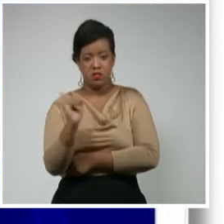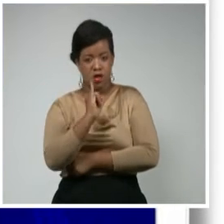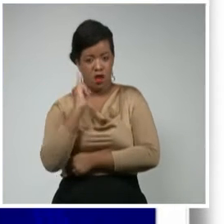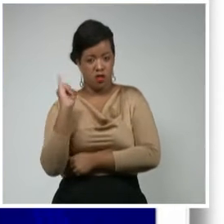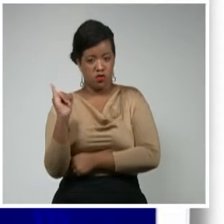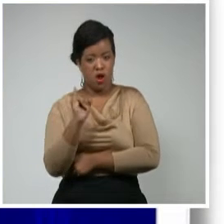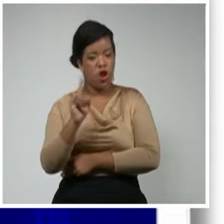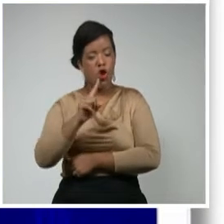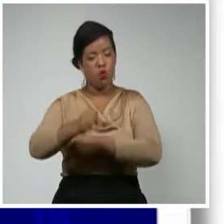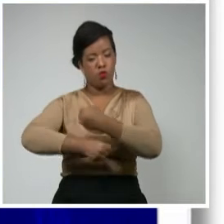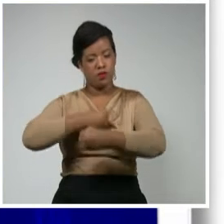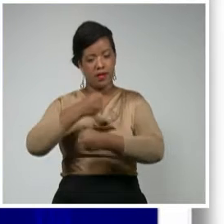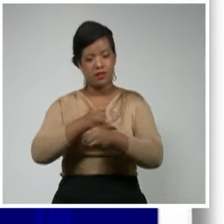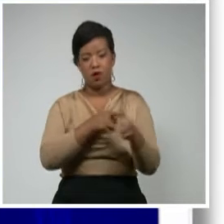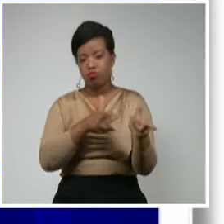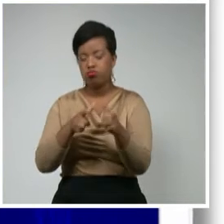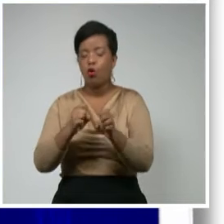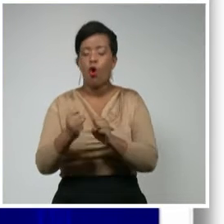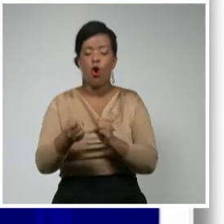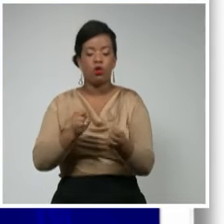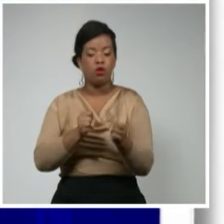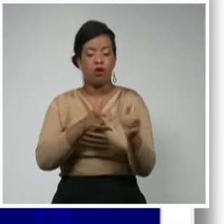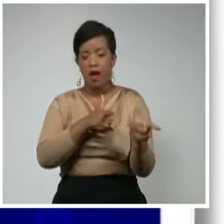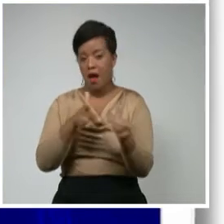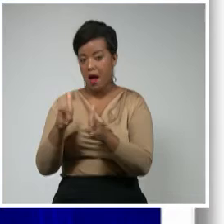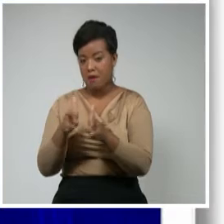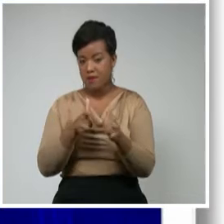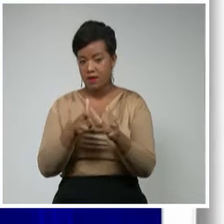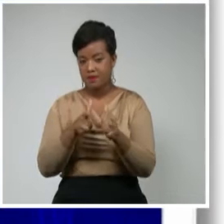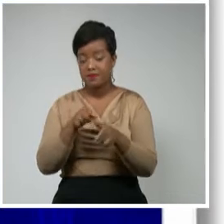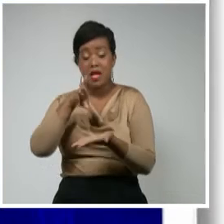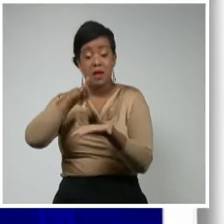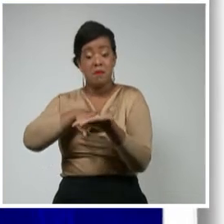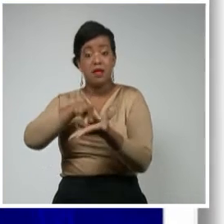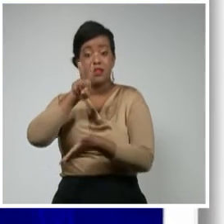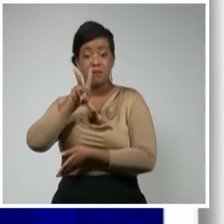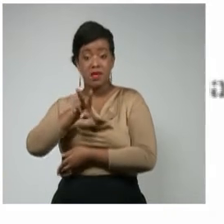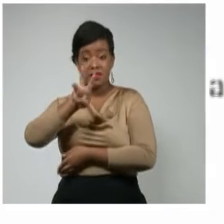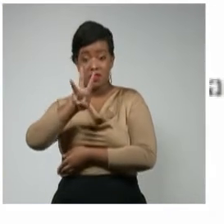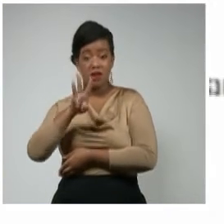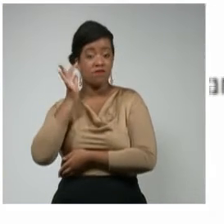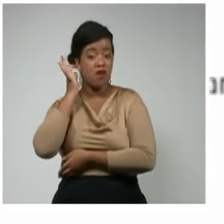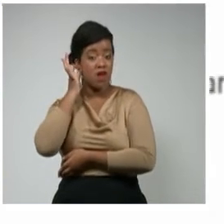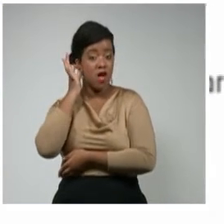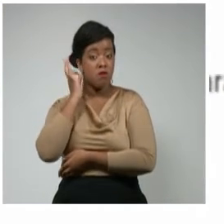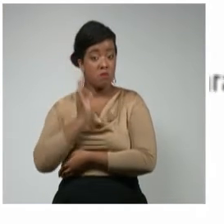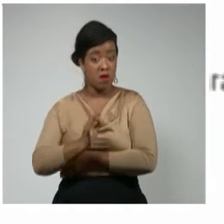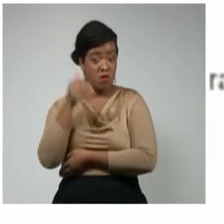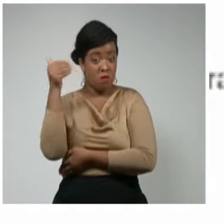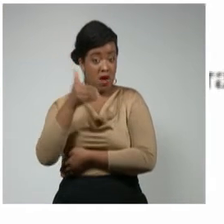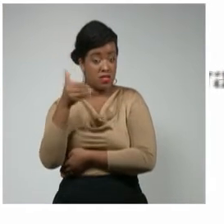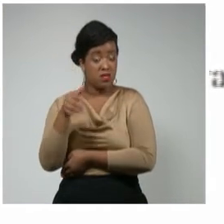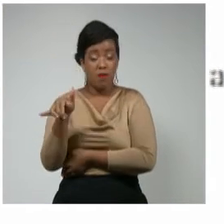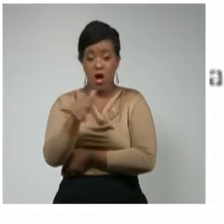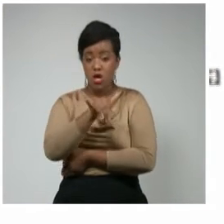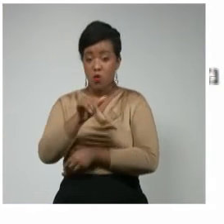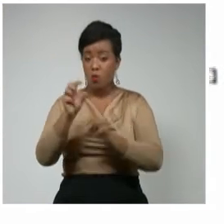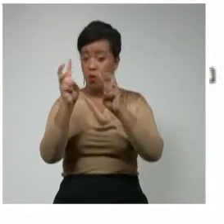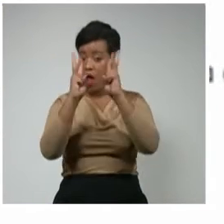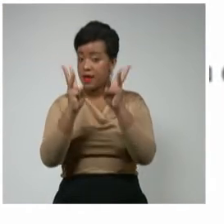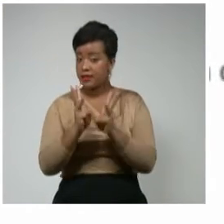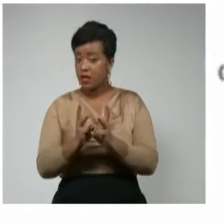y control de armamentos el martes 23 de febrero el canciller cubano participará también de manera virtual en el